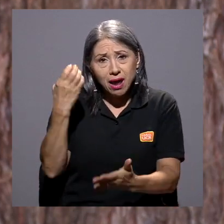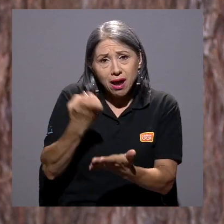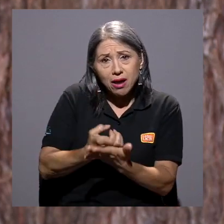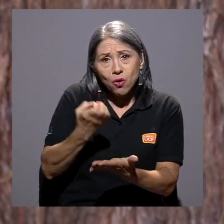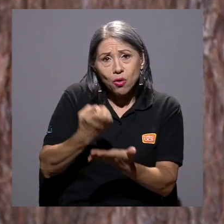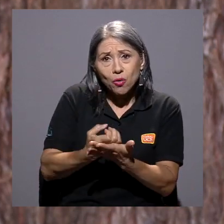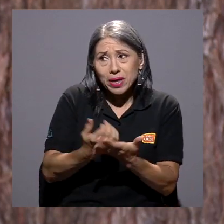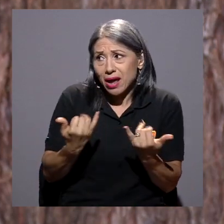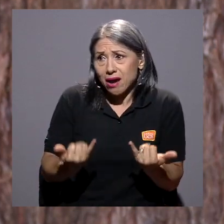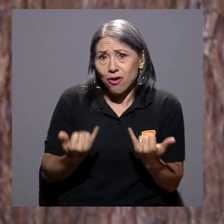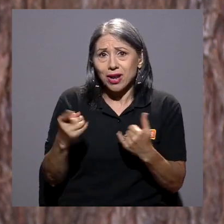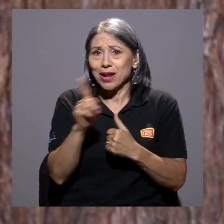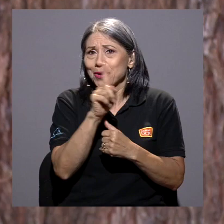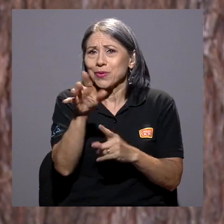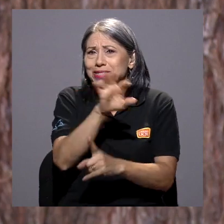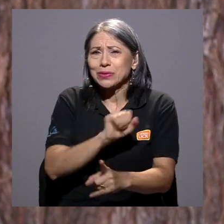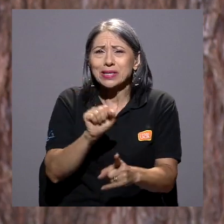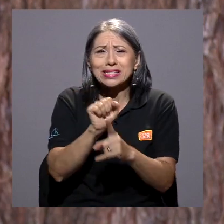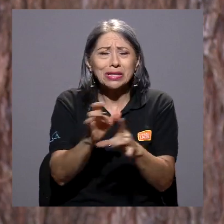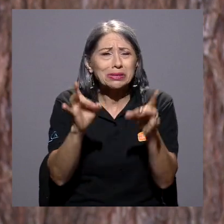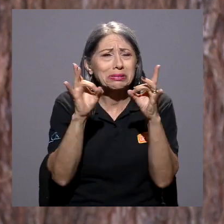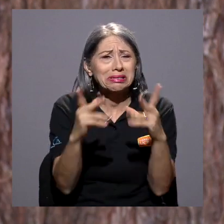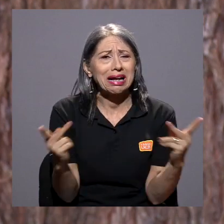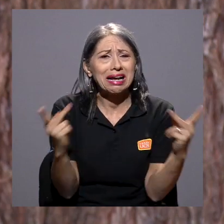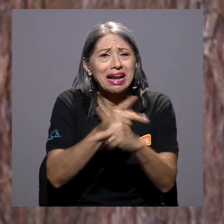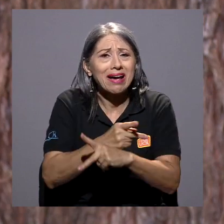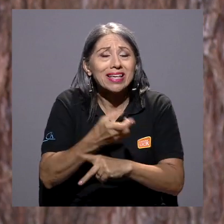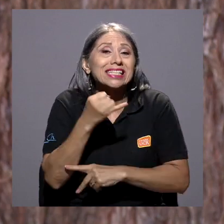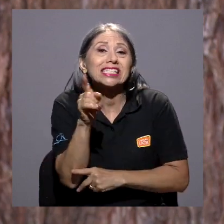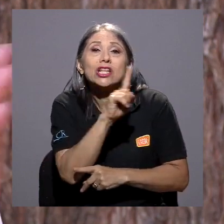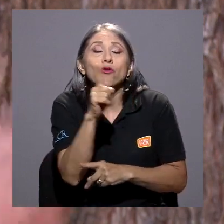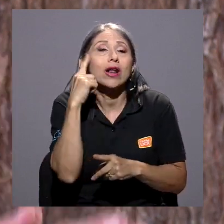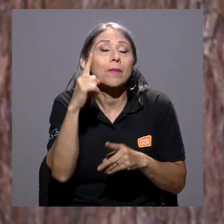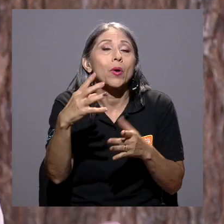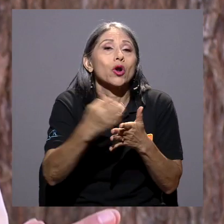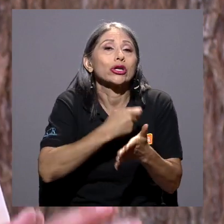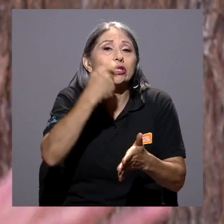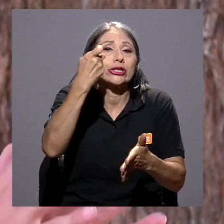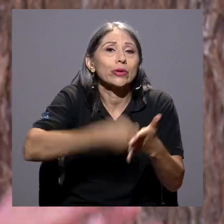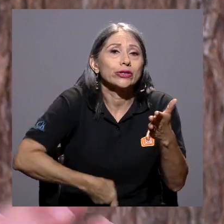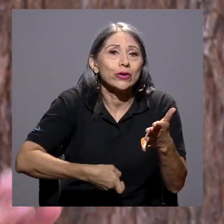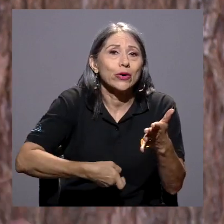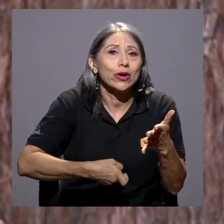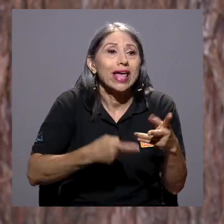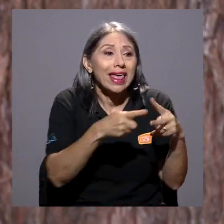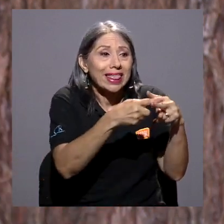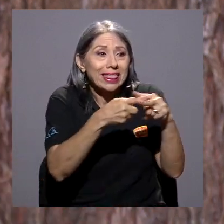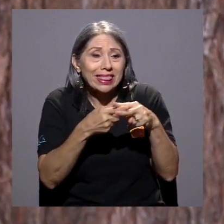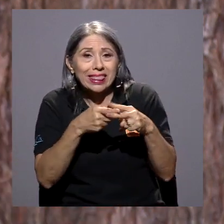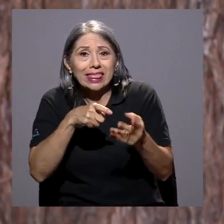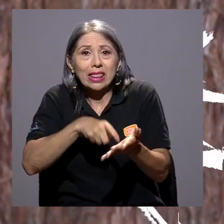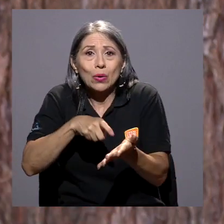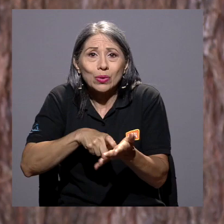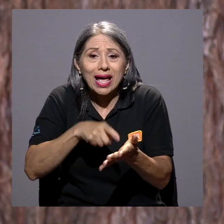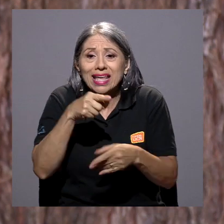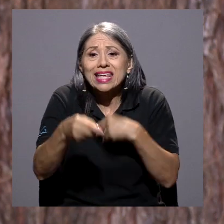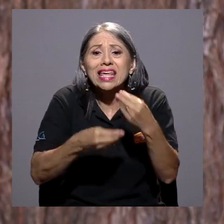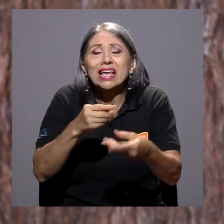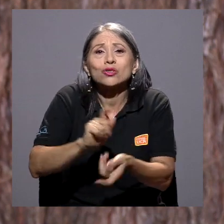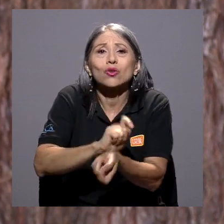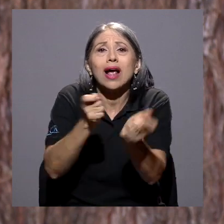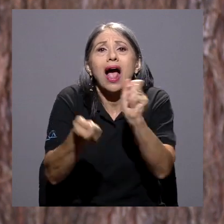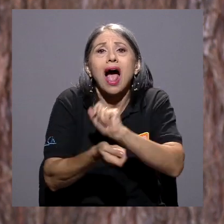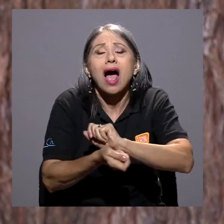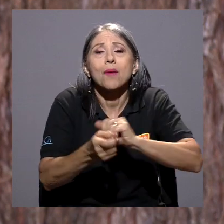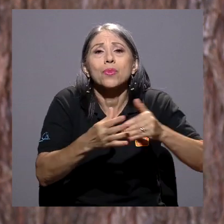no está en una situación tan grave si no fuera por la situación fiscal y lo que esto podría generar sobre el tipo de cambio.